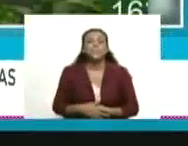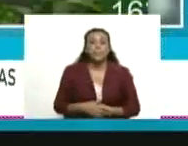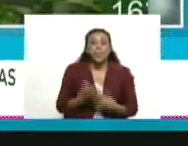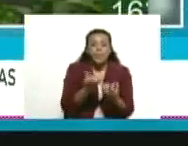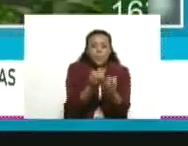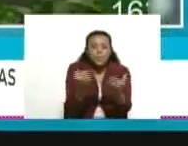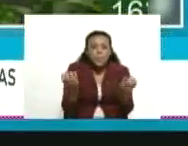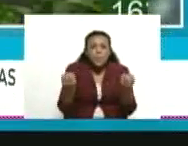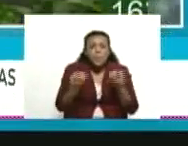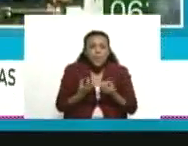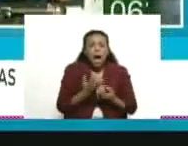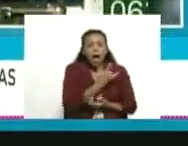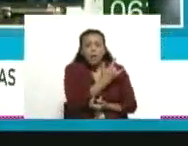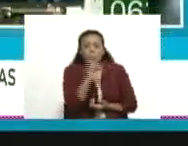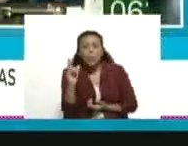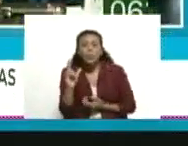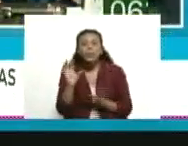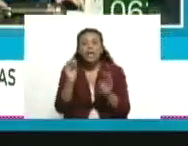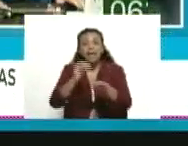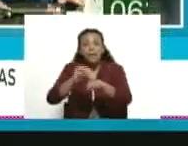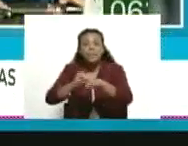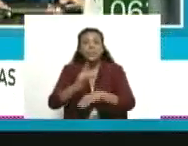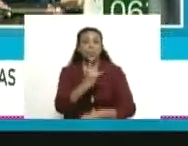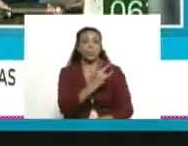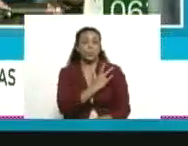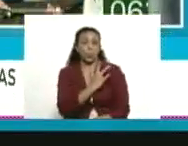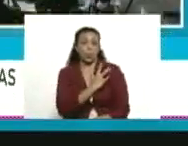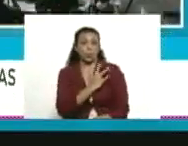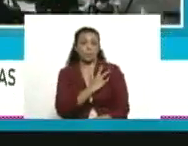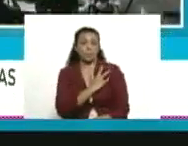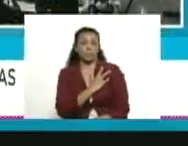que convocó el presidente Lula. Allá llevamos